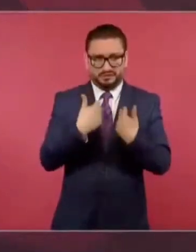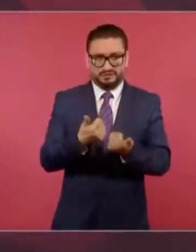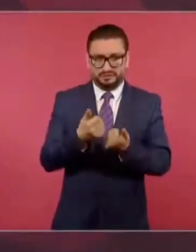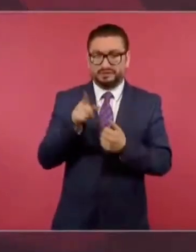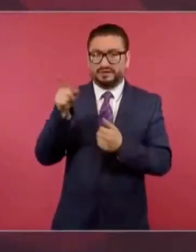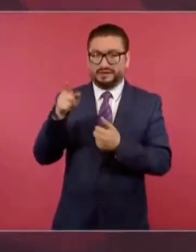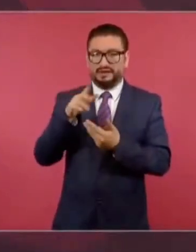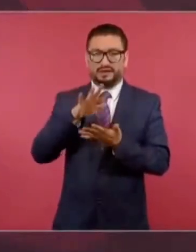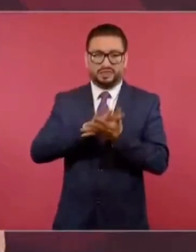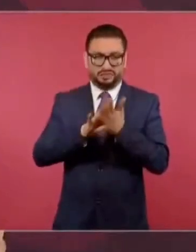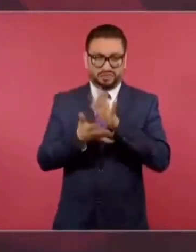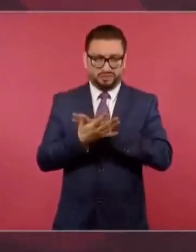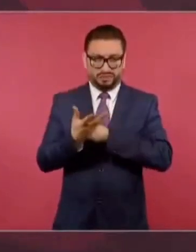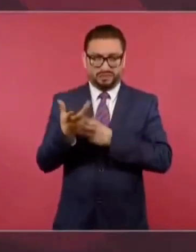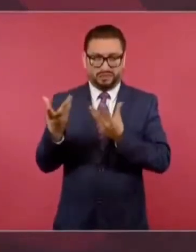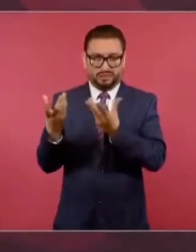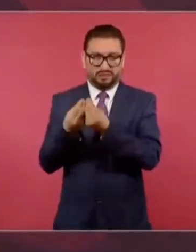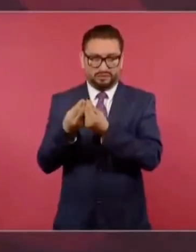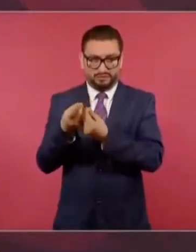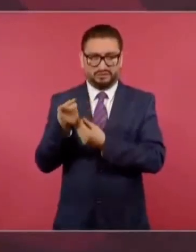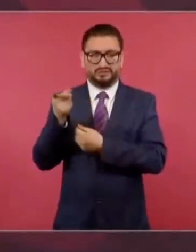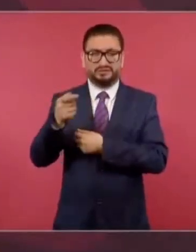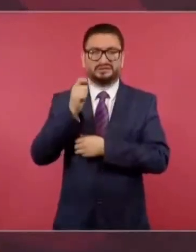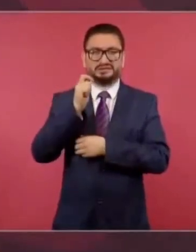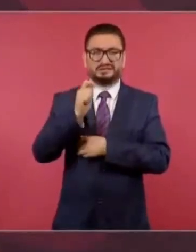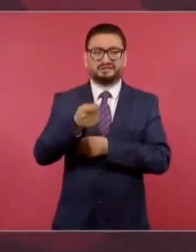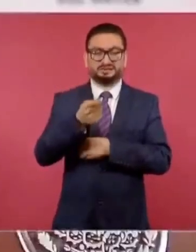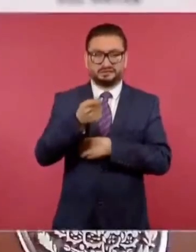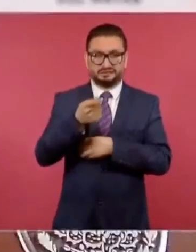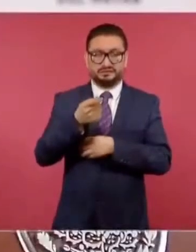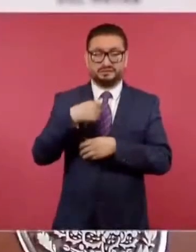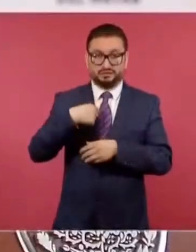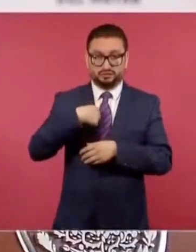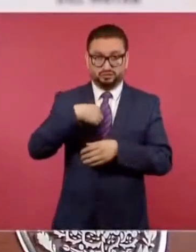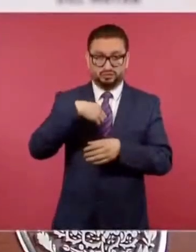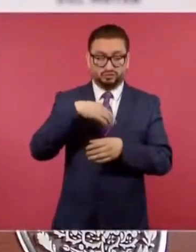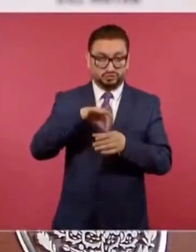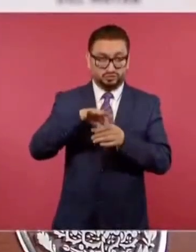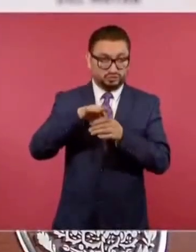fue cómplice del fraude electoral